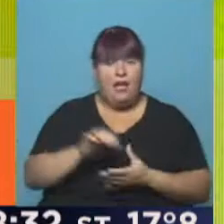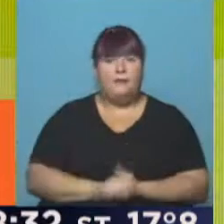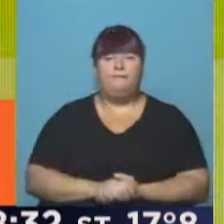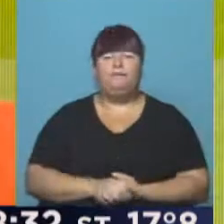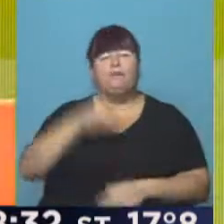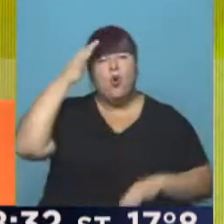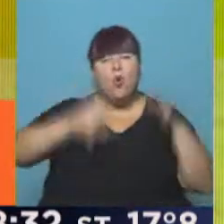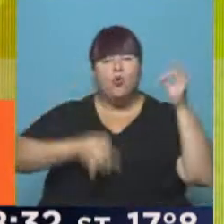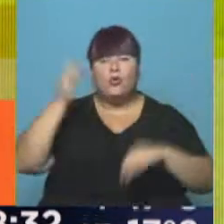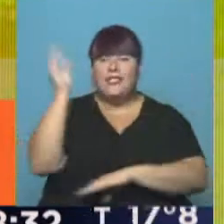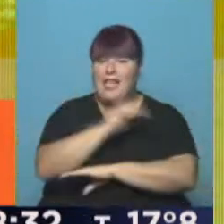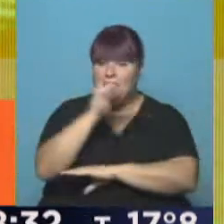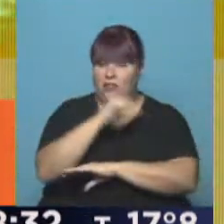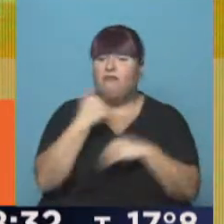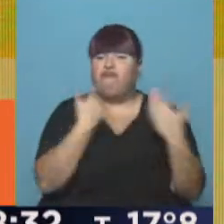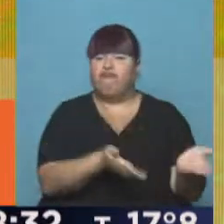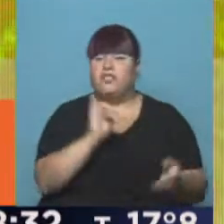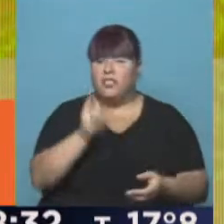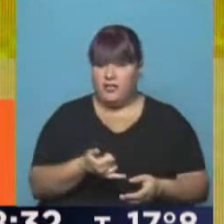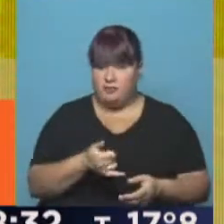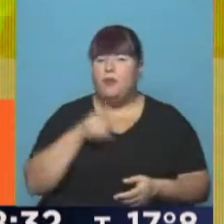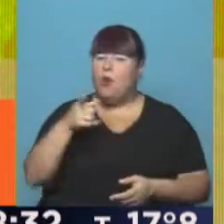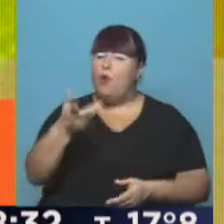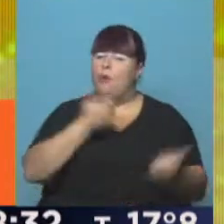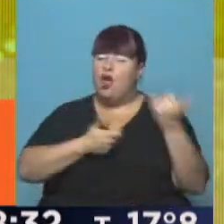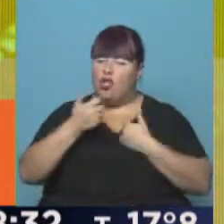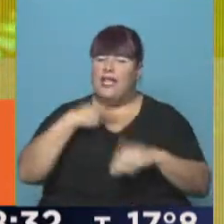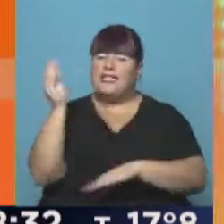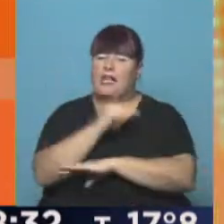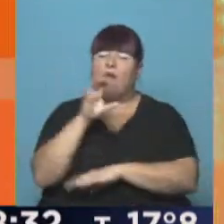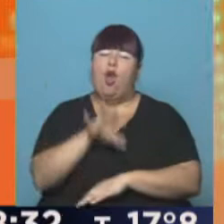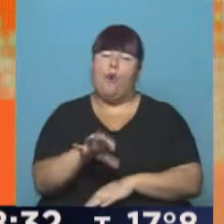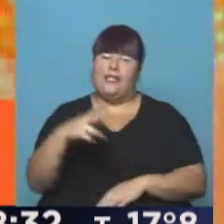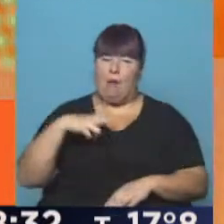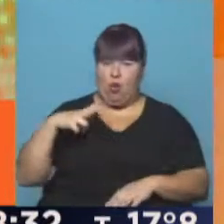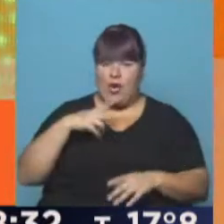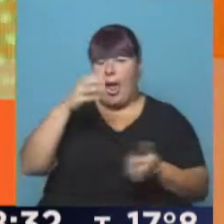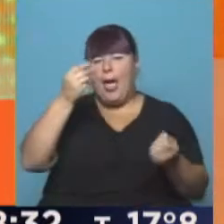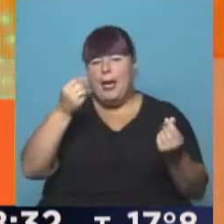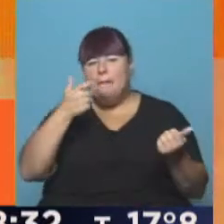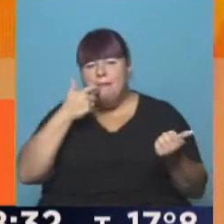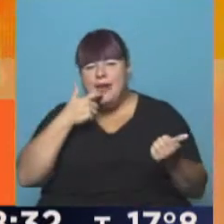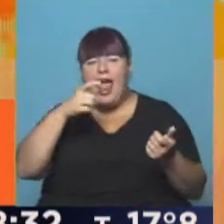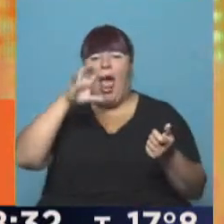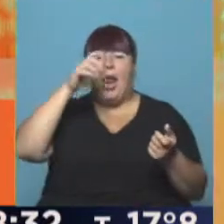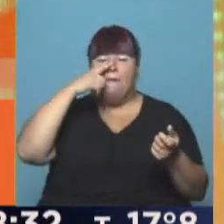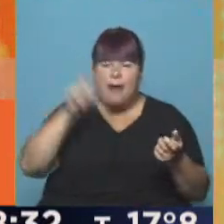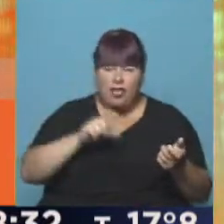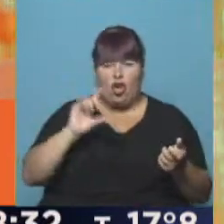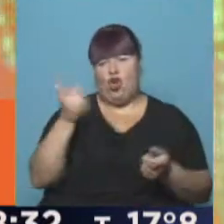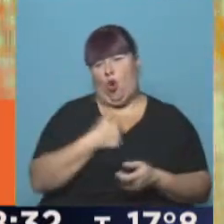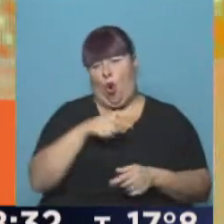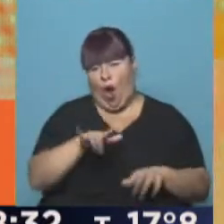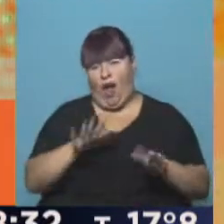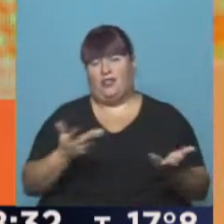justicia santacruceña lo avaló ahora diputado usted nos ha dicho santacruz una provincia riquísima de minerales el petróleo es tan injusto que